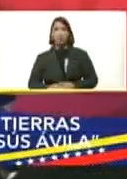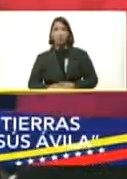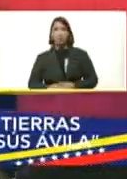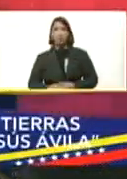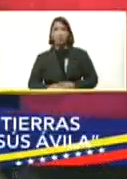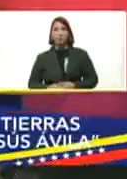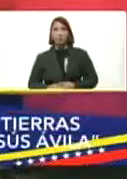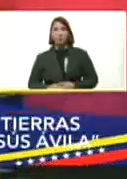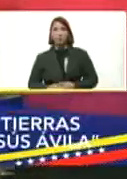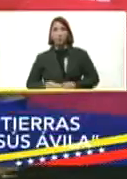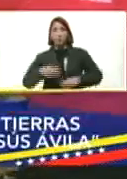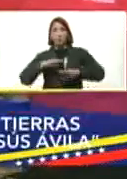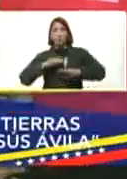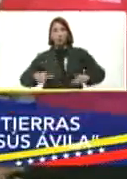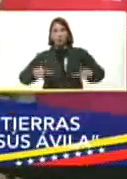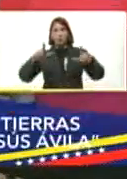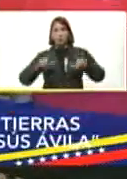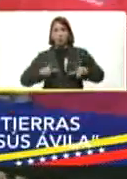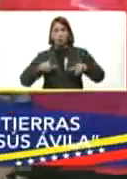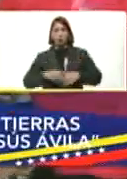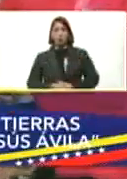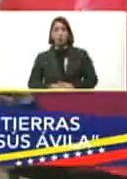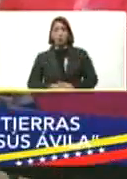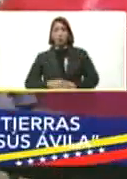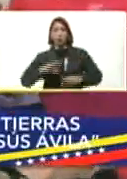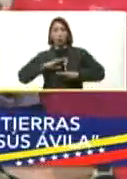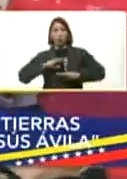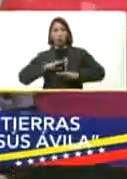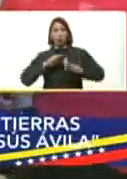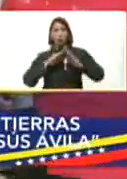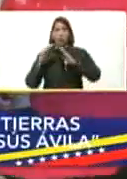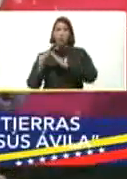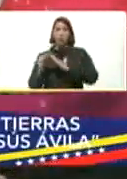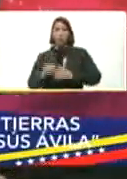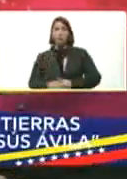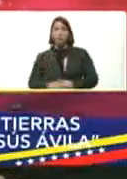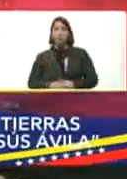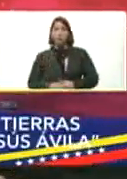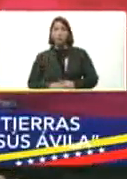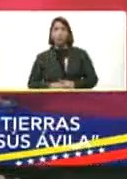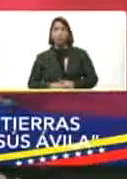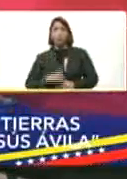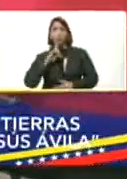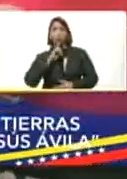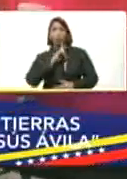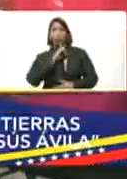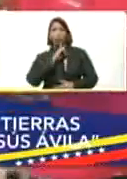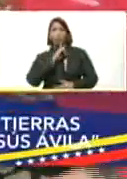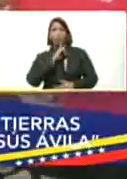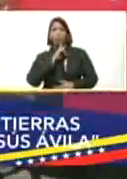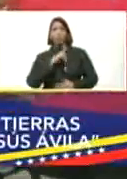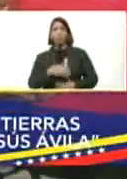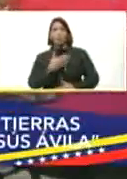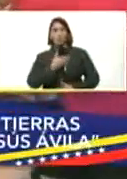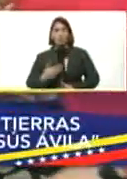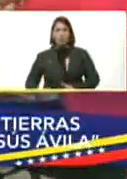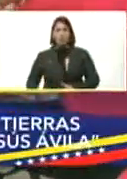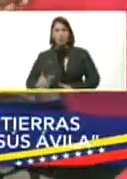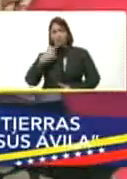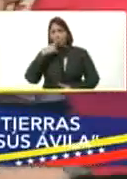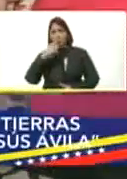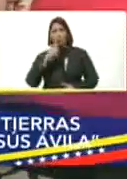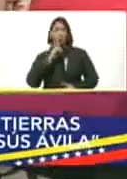del título que les otorga la propiedad de esta vivienda. En nombre del comandante presidente, Nicolás Maduro, reciba, en